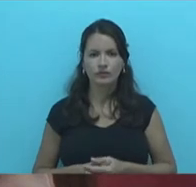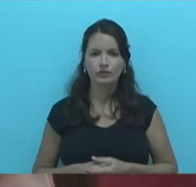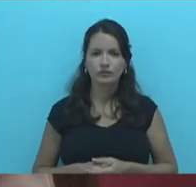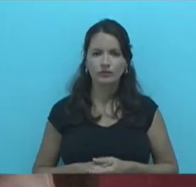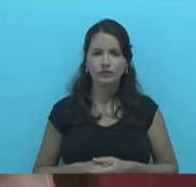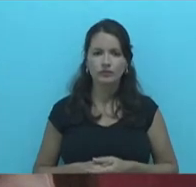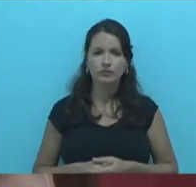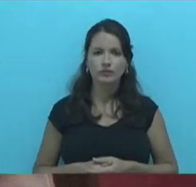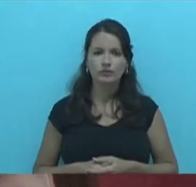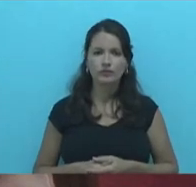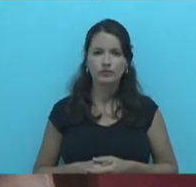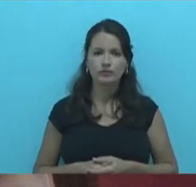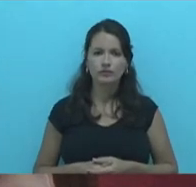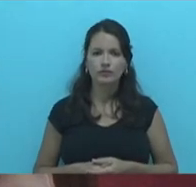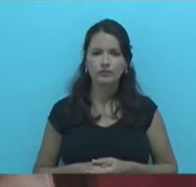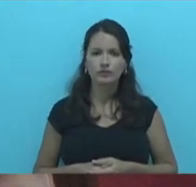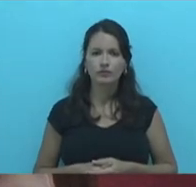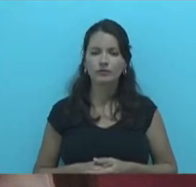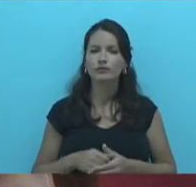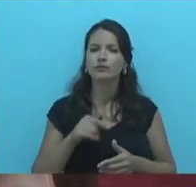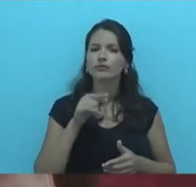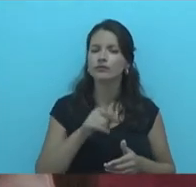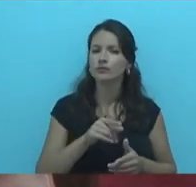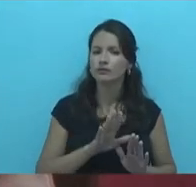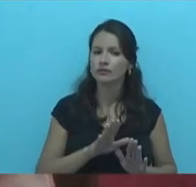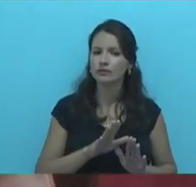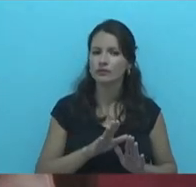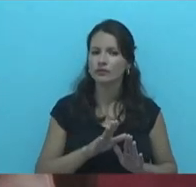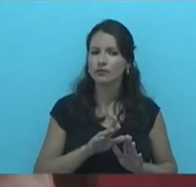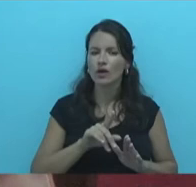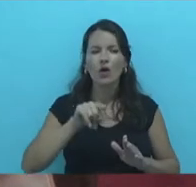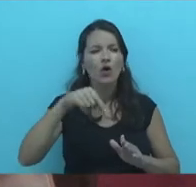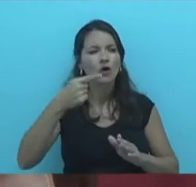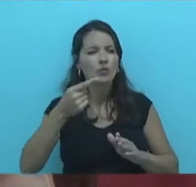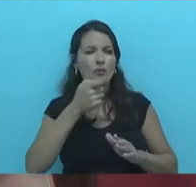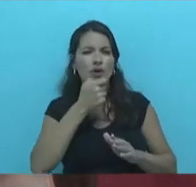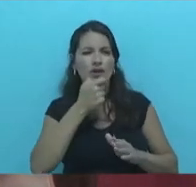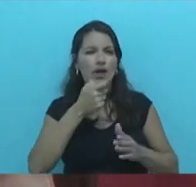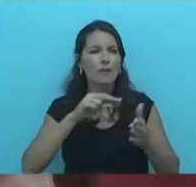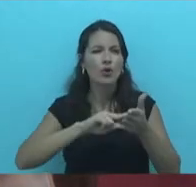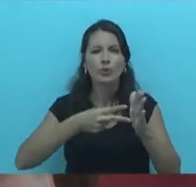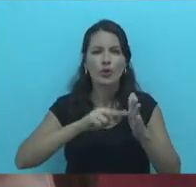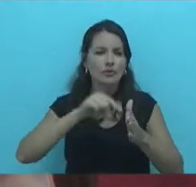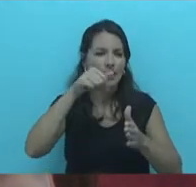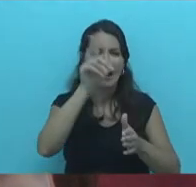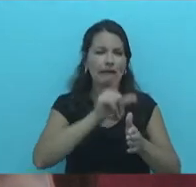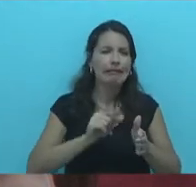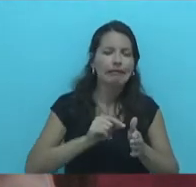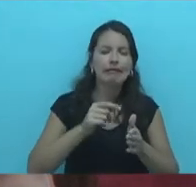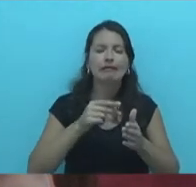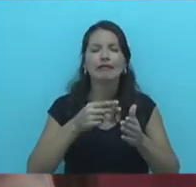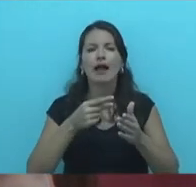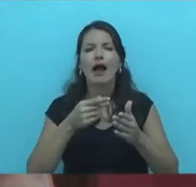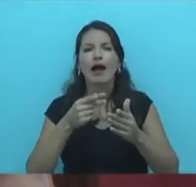de Argentina. Es decir, planteaba la no delegación de soberanía para los contratos, los